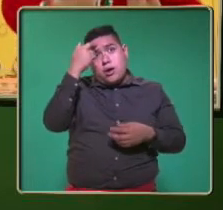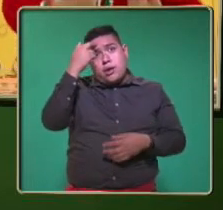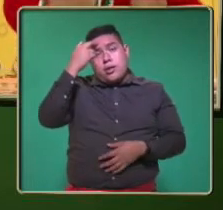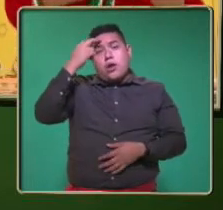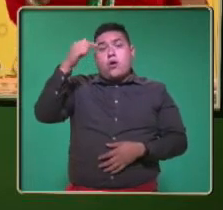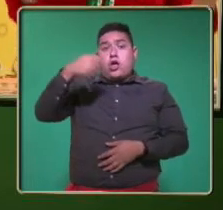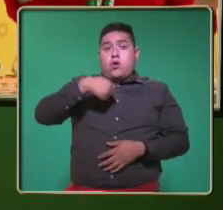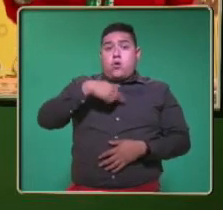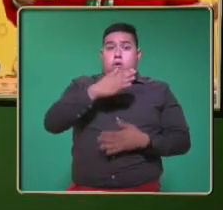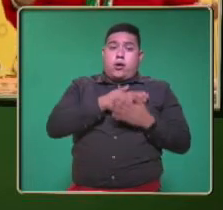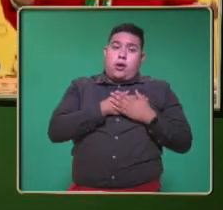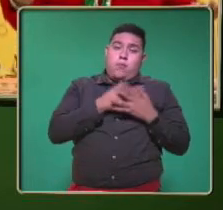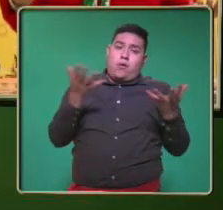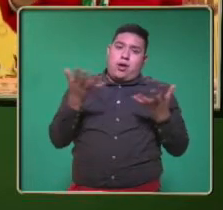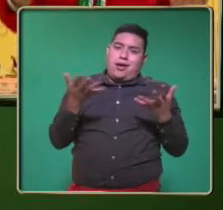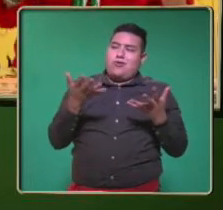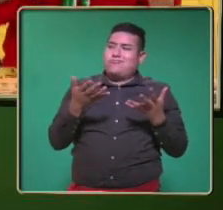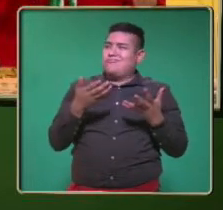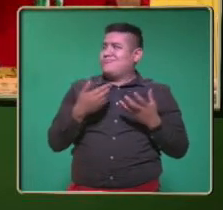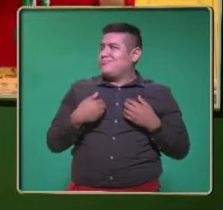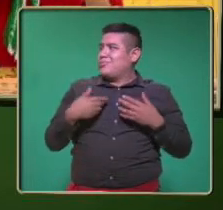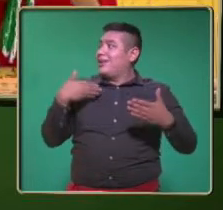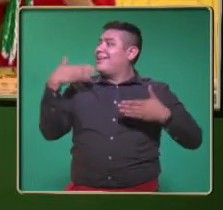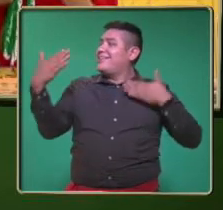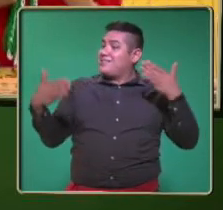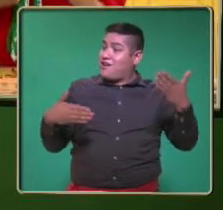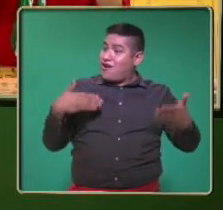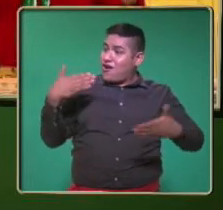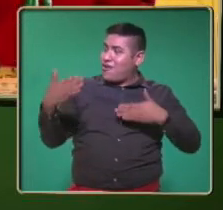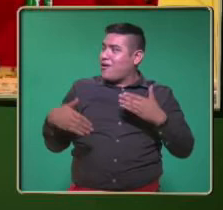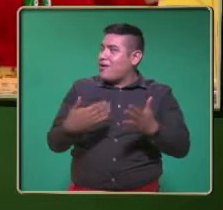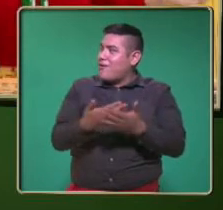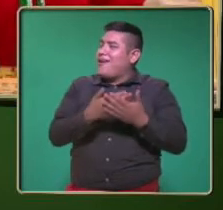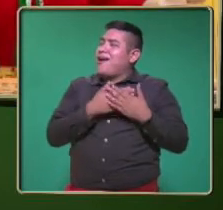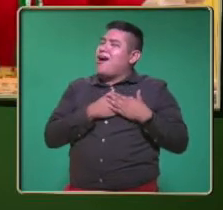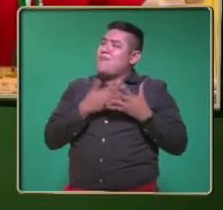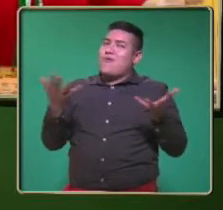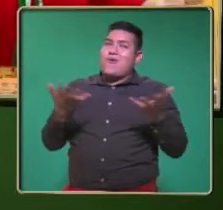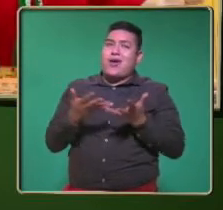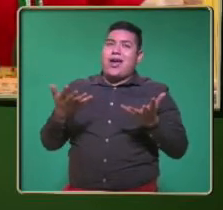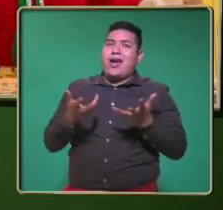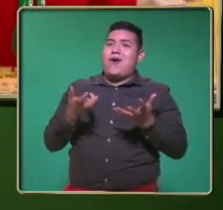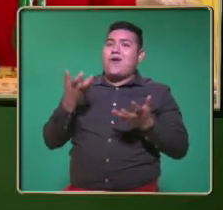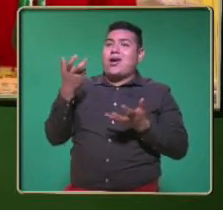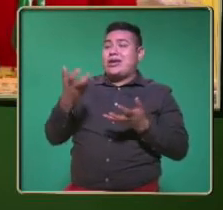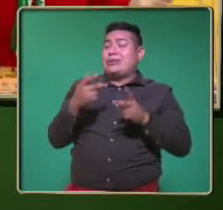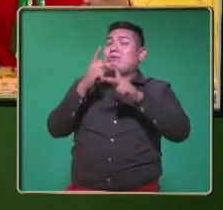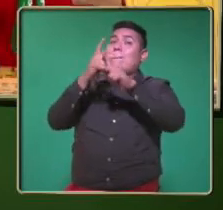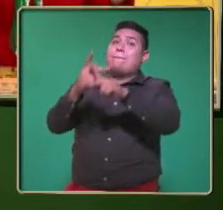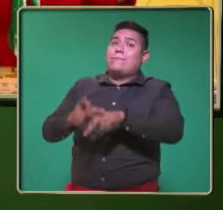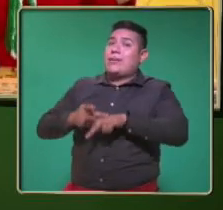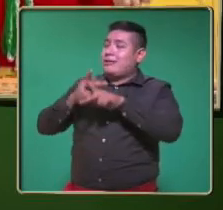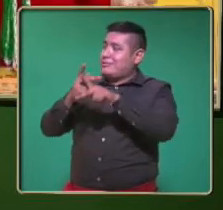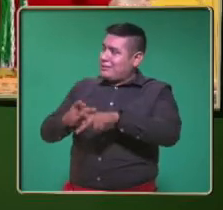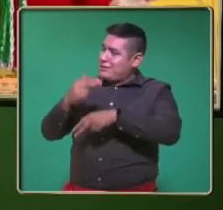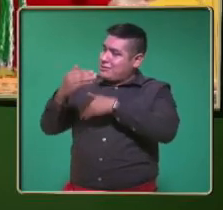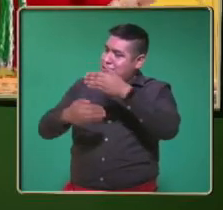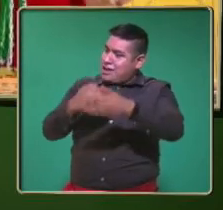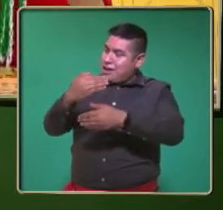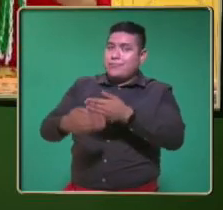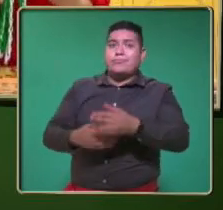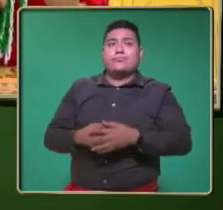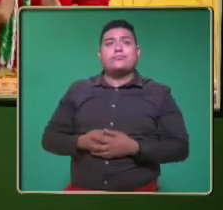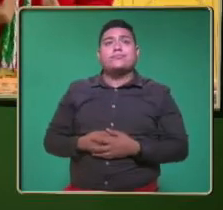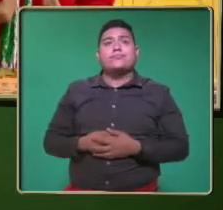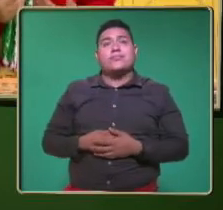con amor se disfruta. Lo que yo hago con amor, pues eso se produce en paciencia y en tolerancia,